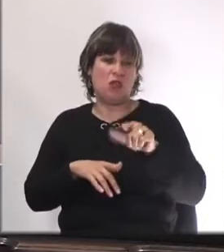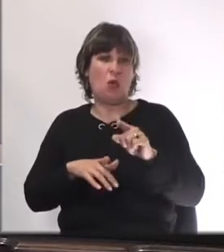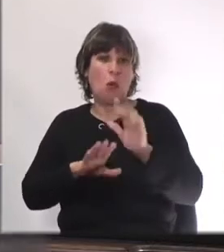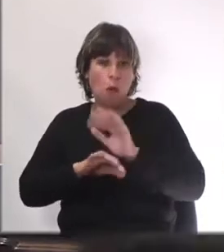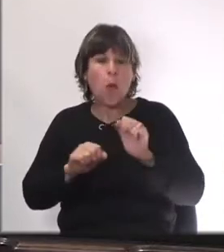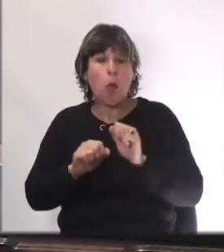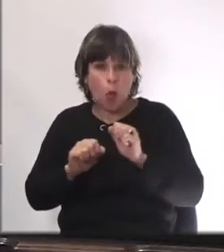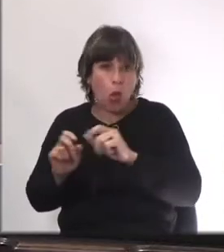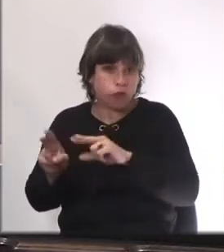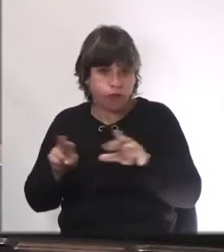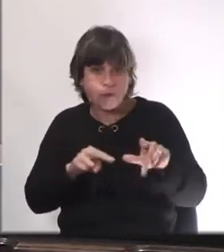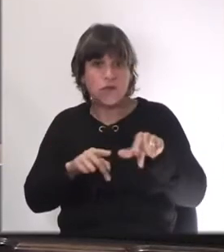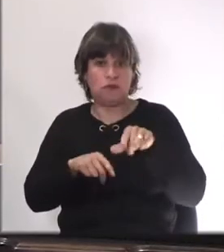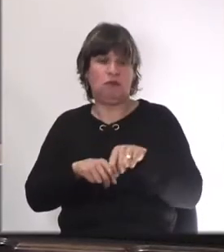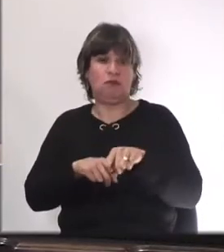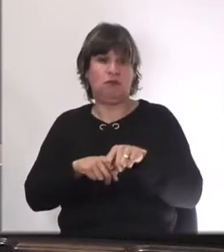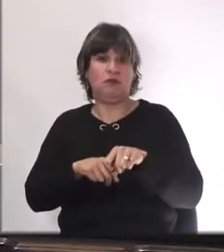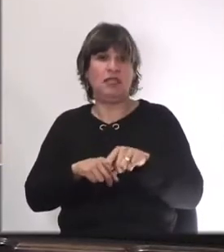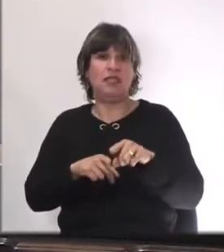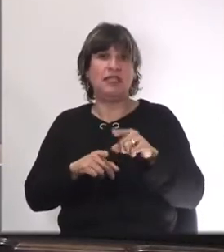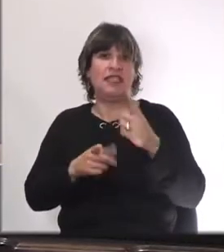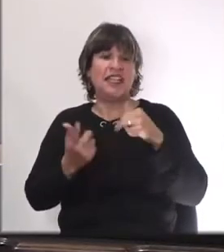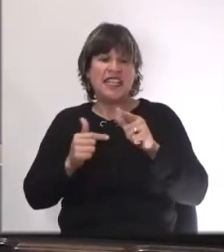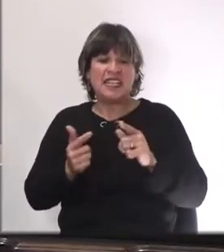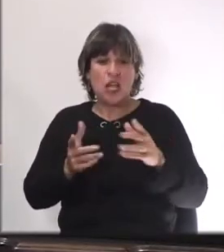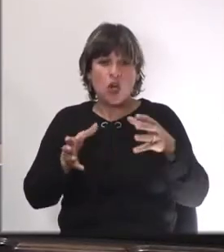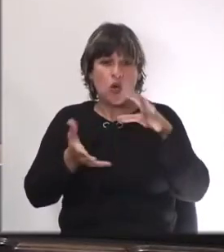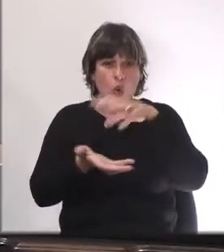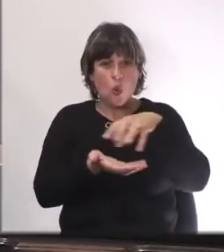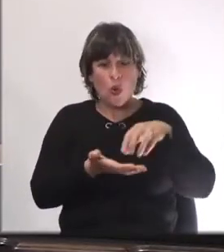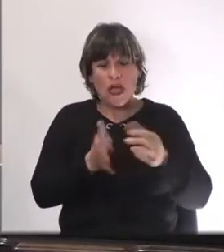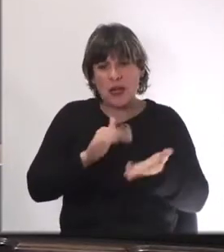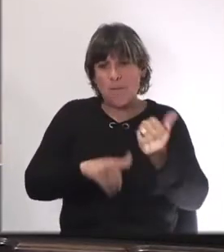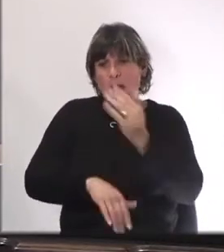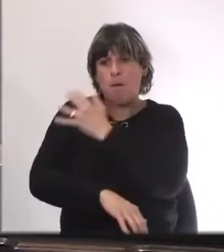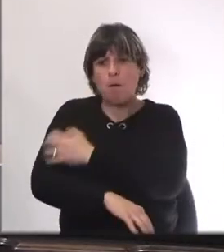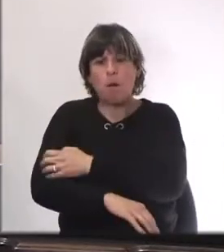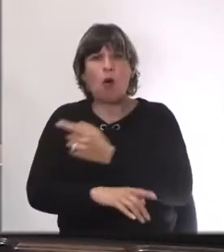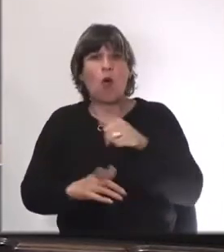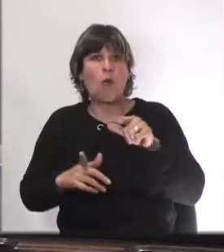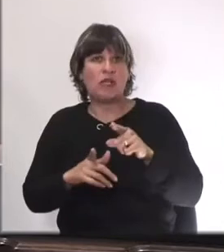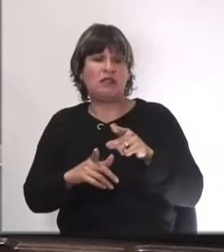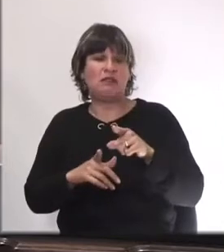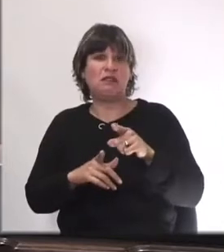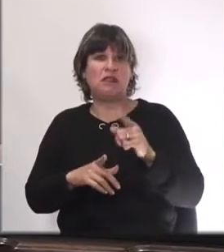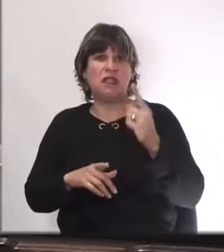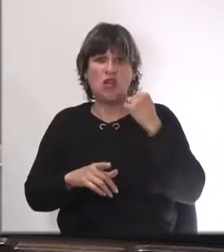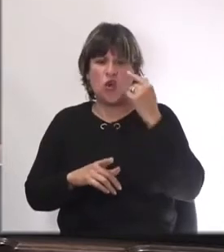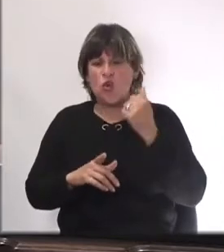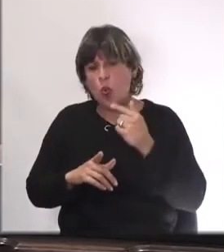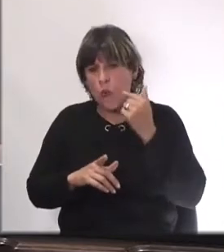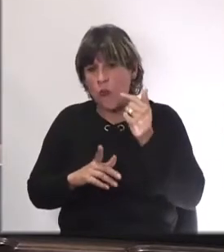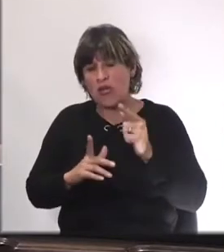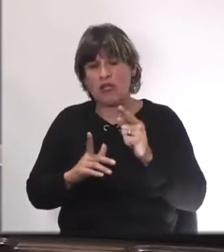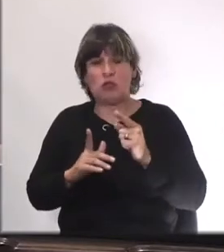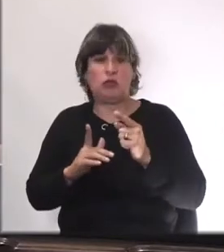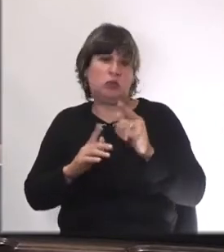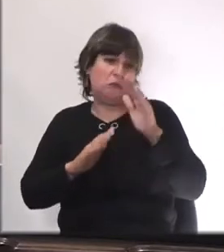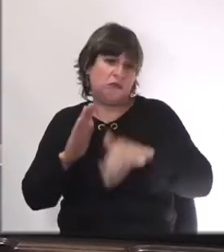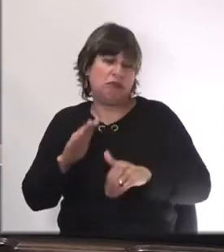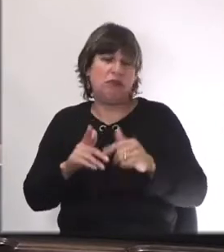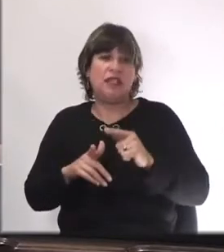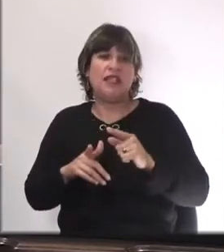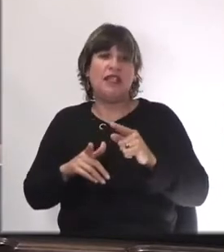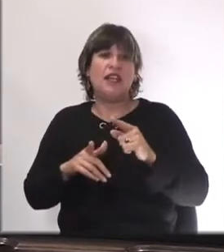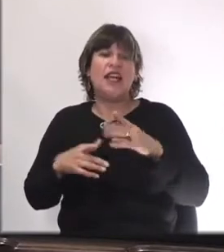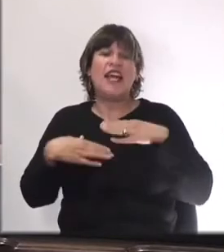cursos activamente. Y en los quintiles más pobres, las cifras caen más. En